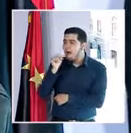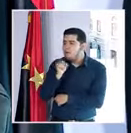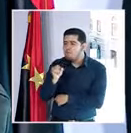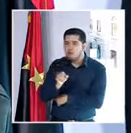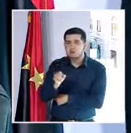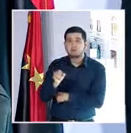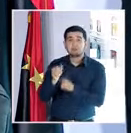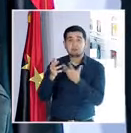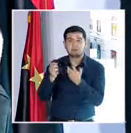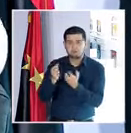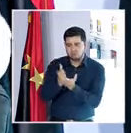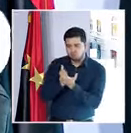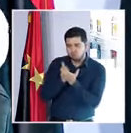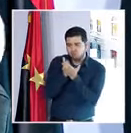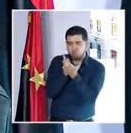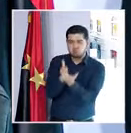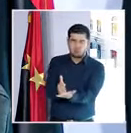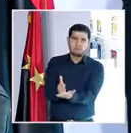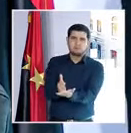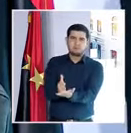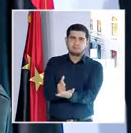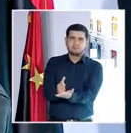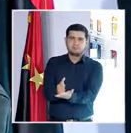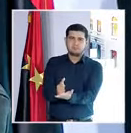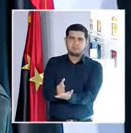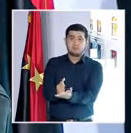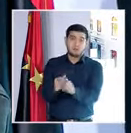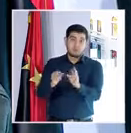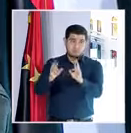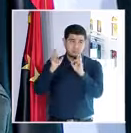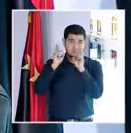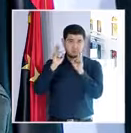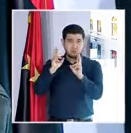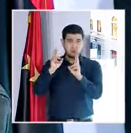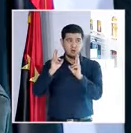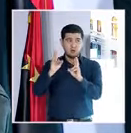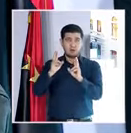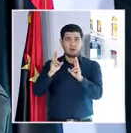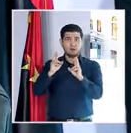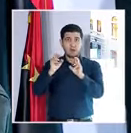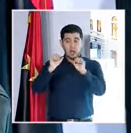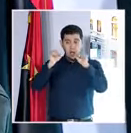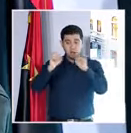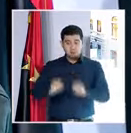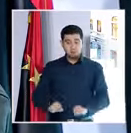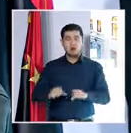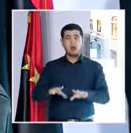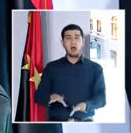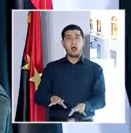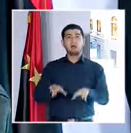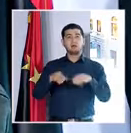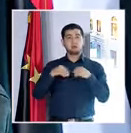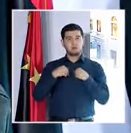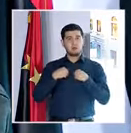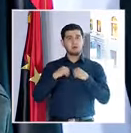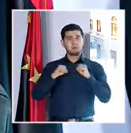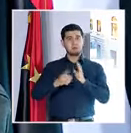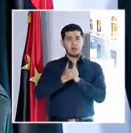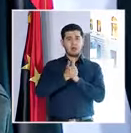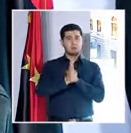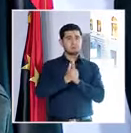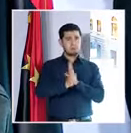vez innovadora y es lograr valorar esa capacidad que aún mantienen nuestros adultos